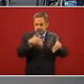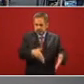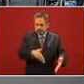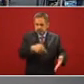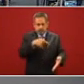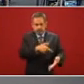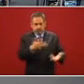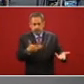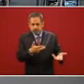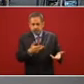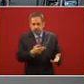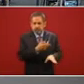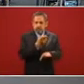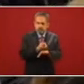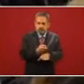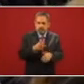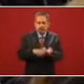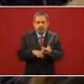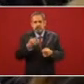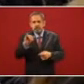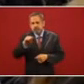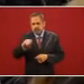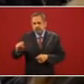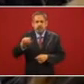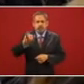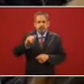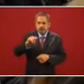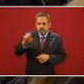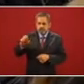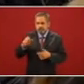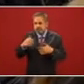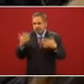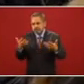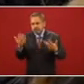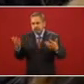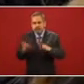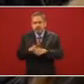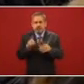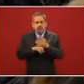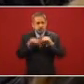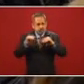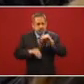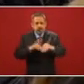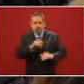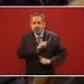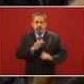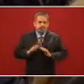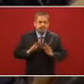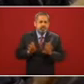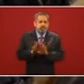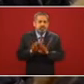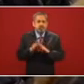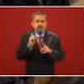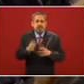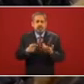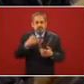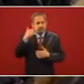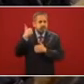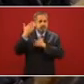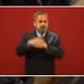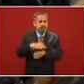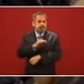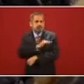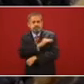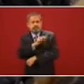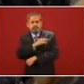hacer, se va a echar mano del ISSSTE, del IMSS, de las instalaciones militares y la proyección de la vacuna.